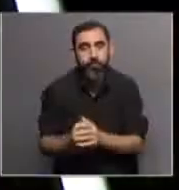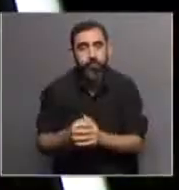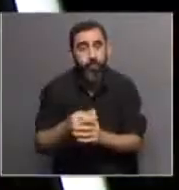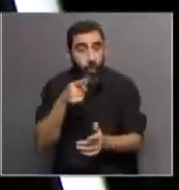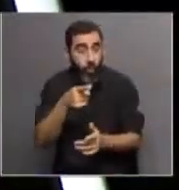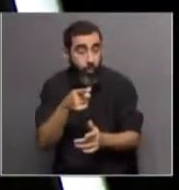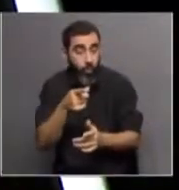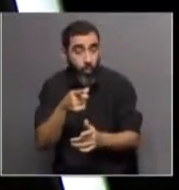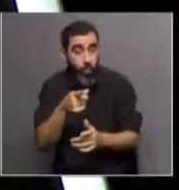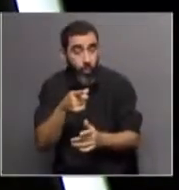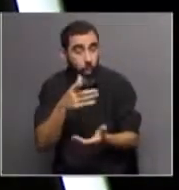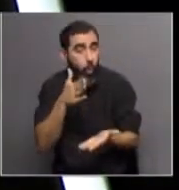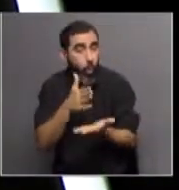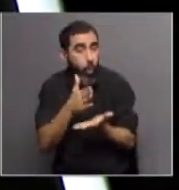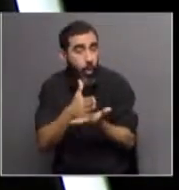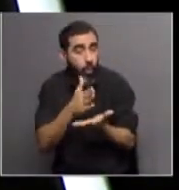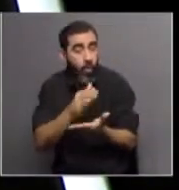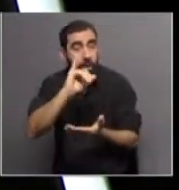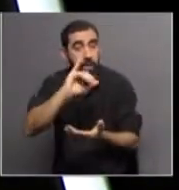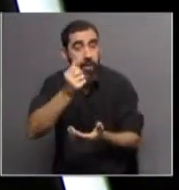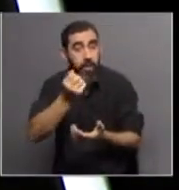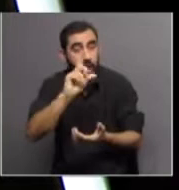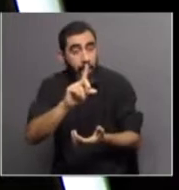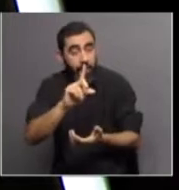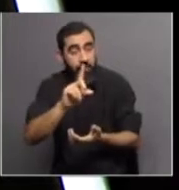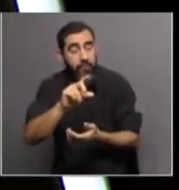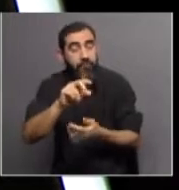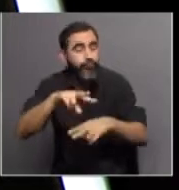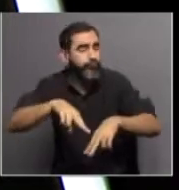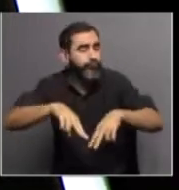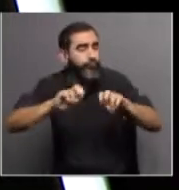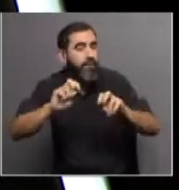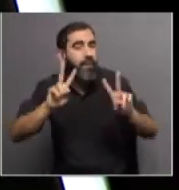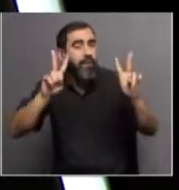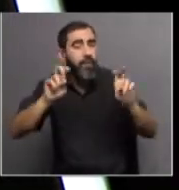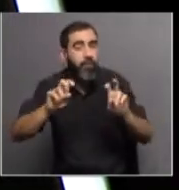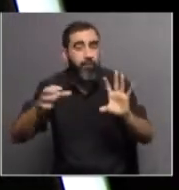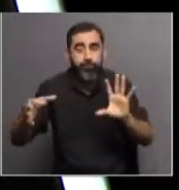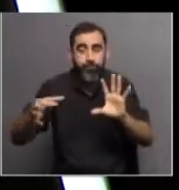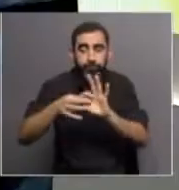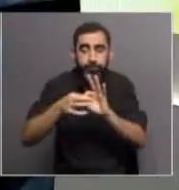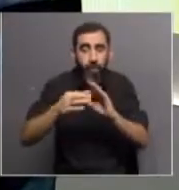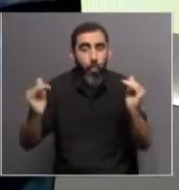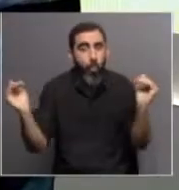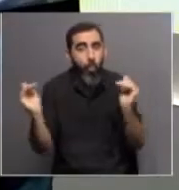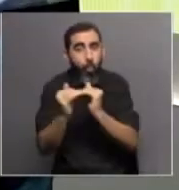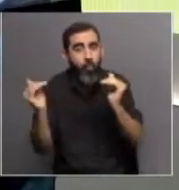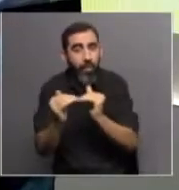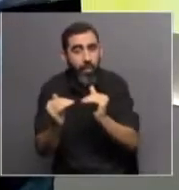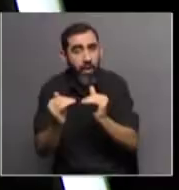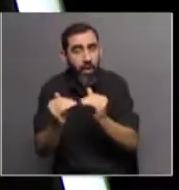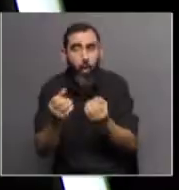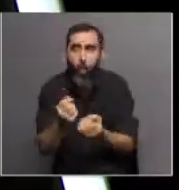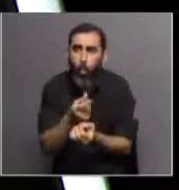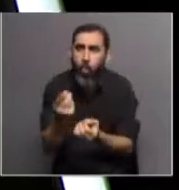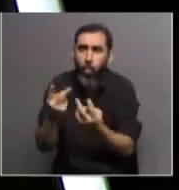que tú estás colaborando ahí en el GIAD, se hace ese análisis permanente en cuanto a la relación entre movilidad, cuánto nos